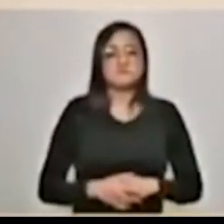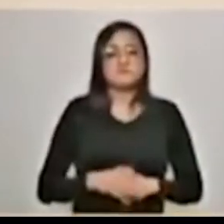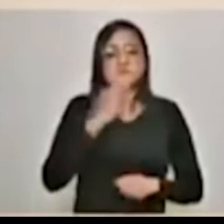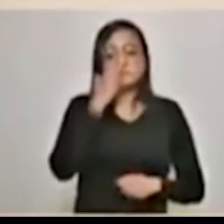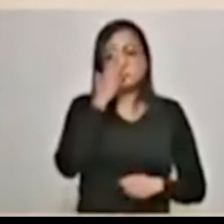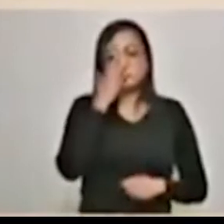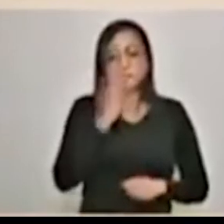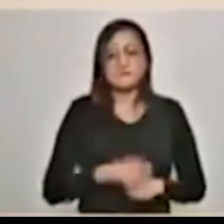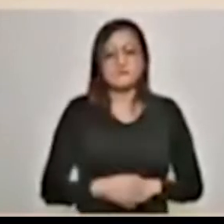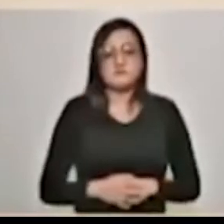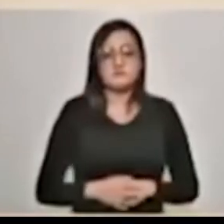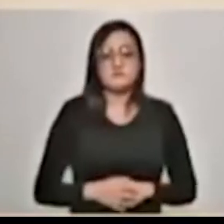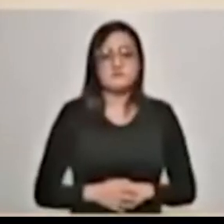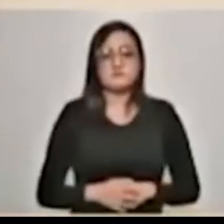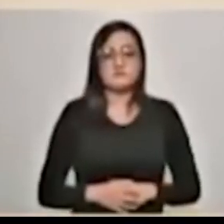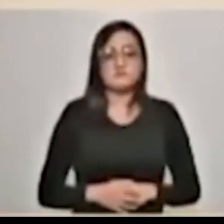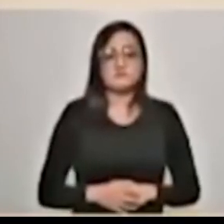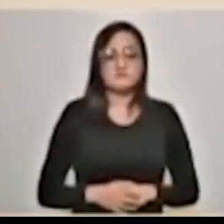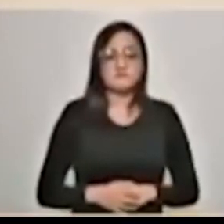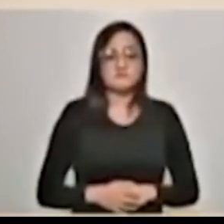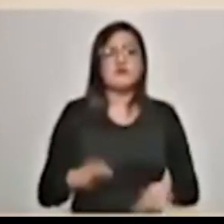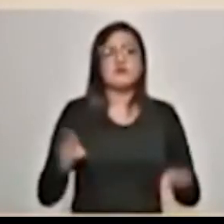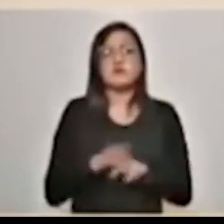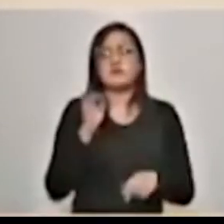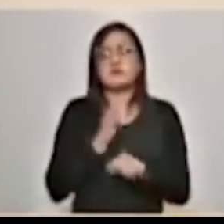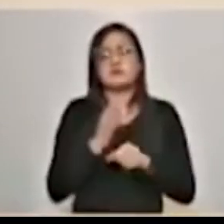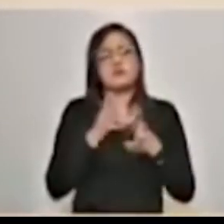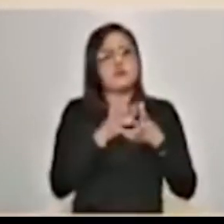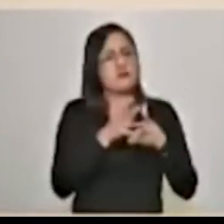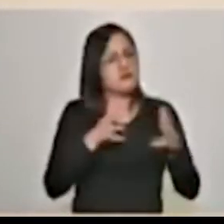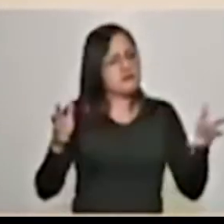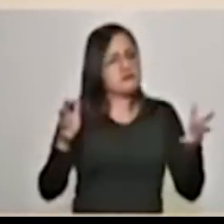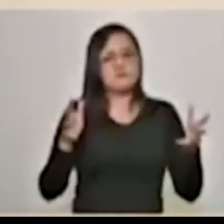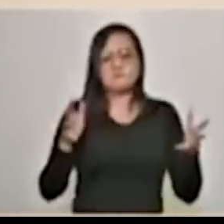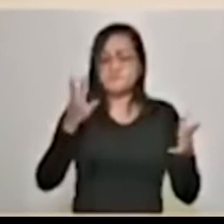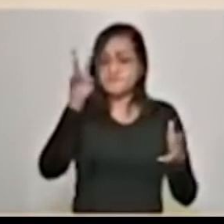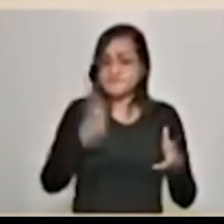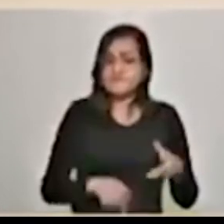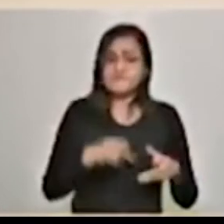Pero ¿cómo es que descarrilan todo